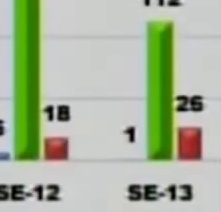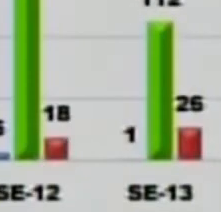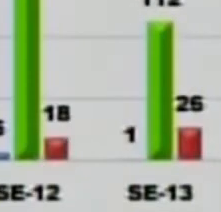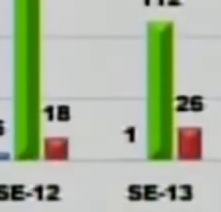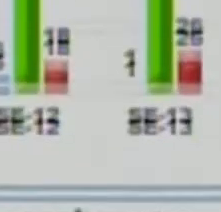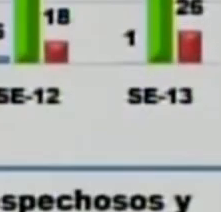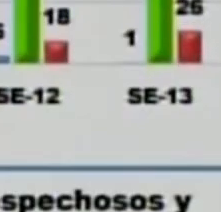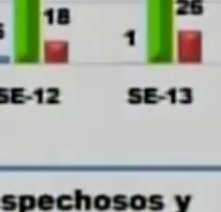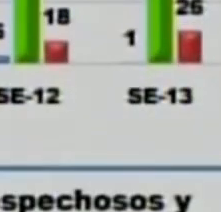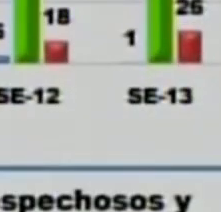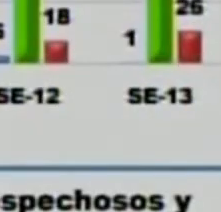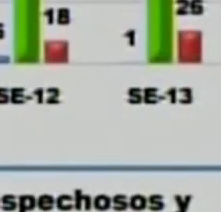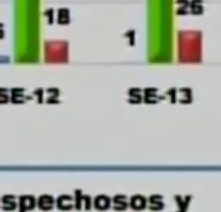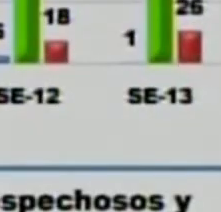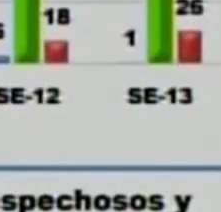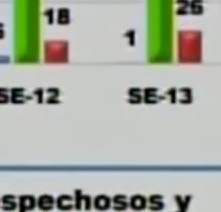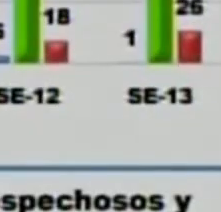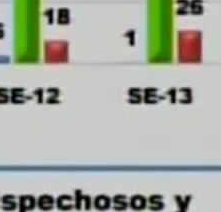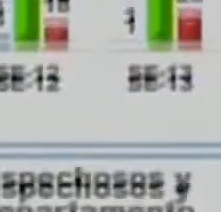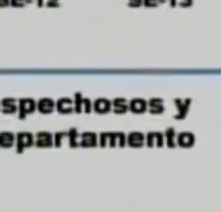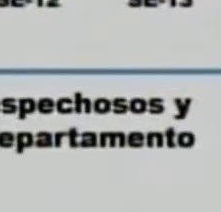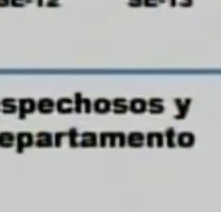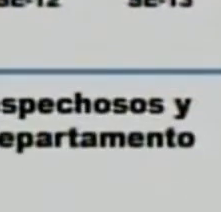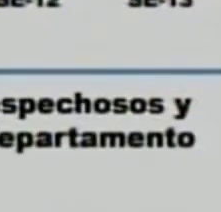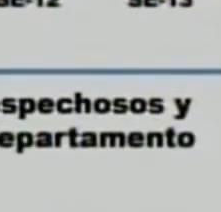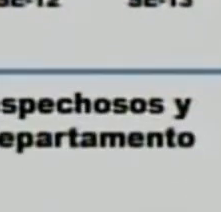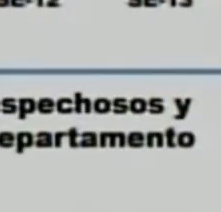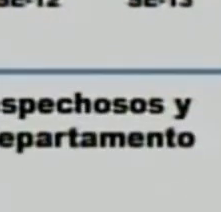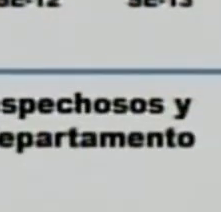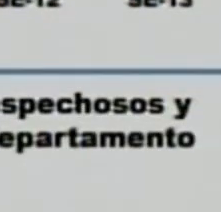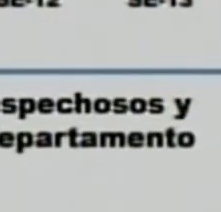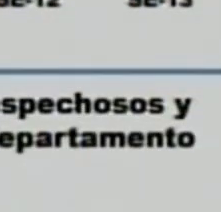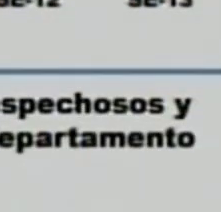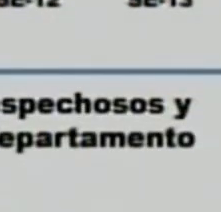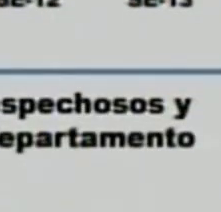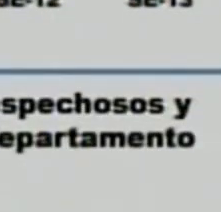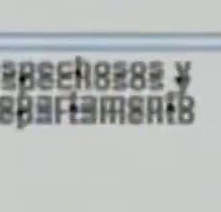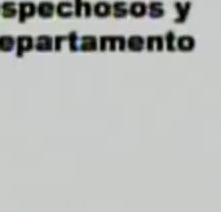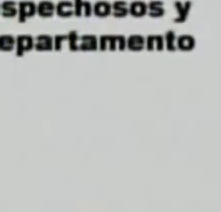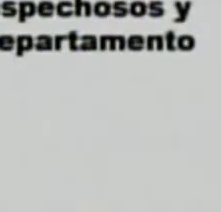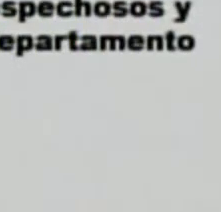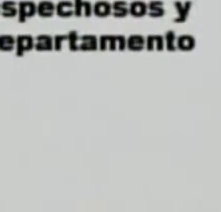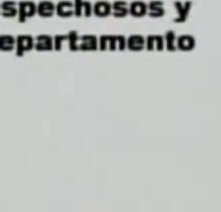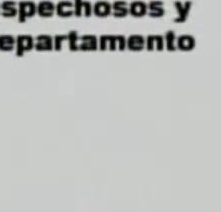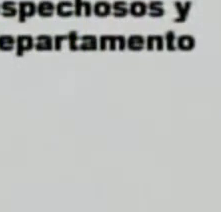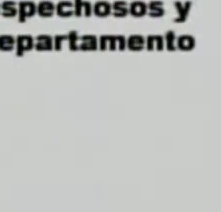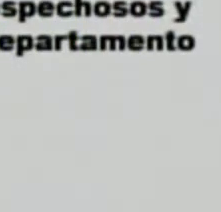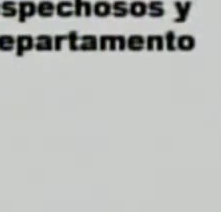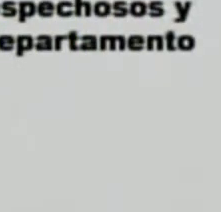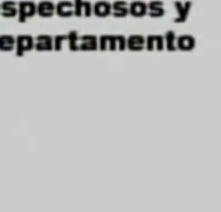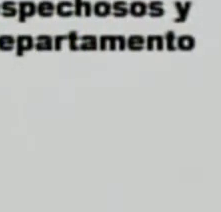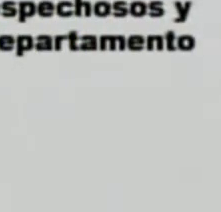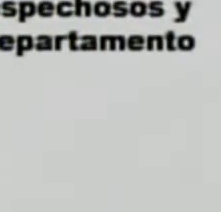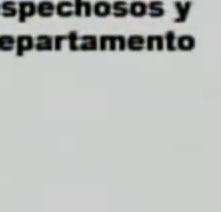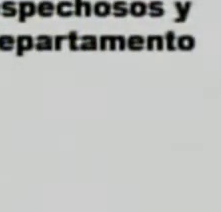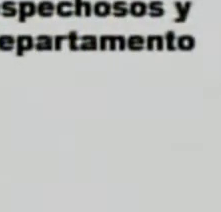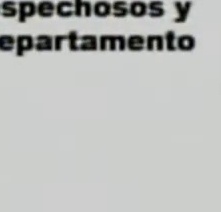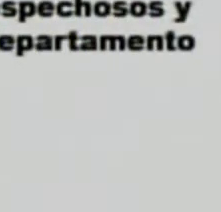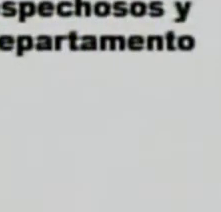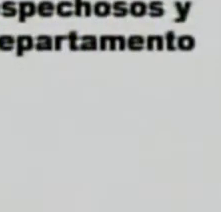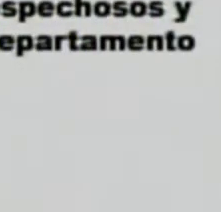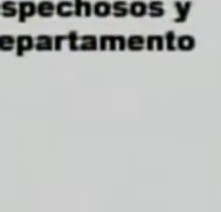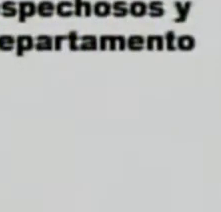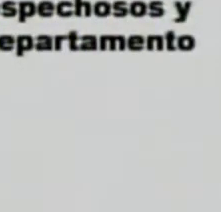años de edad que es el contacto del paciente bronco paciente del sexo masculino de 70 años de edad paciente